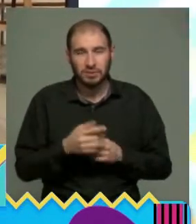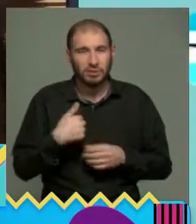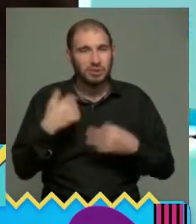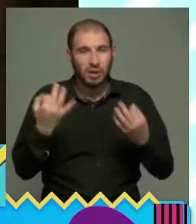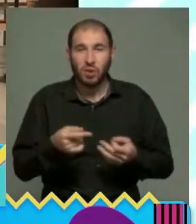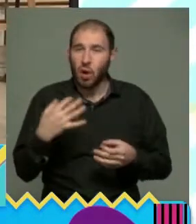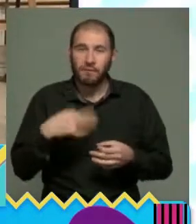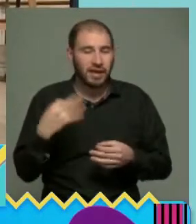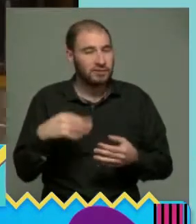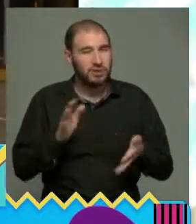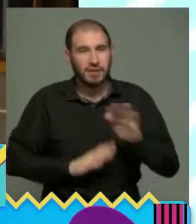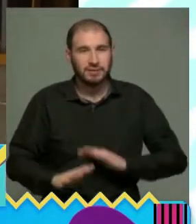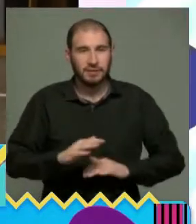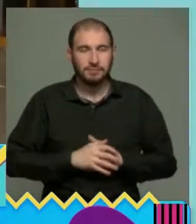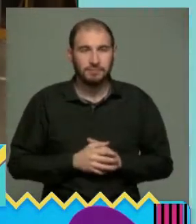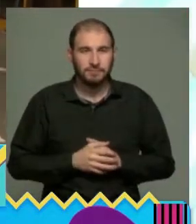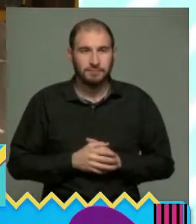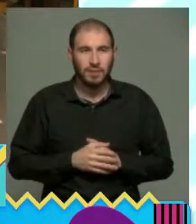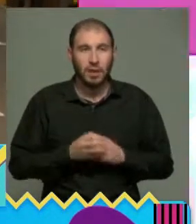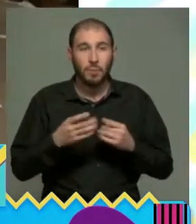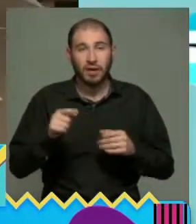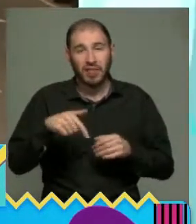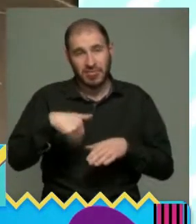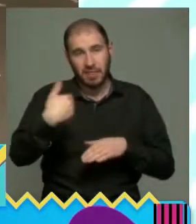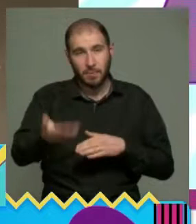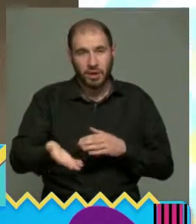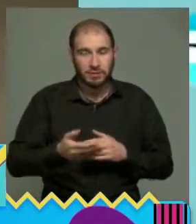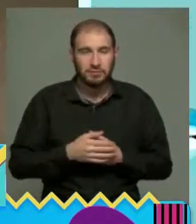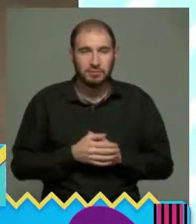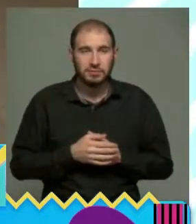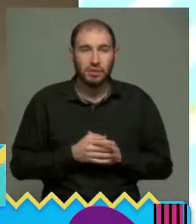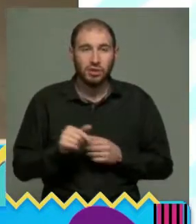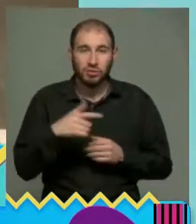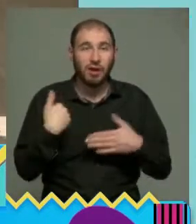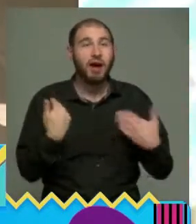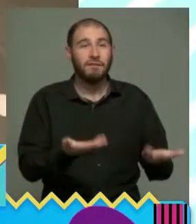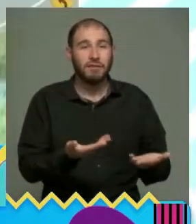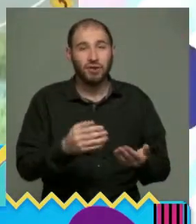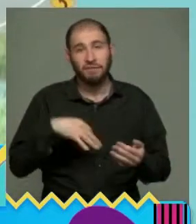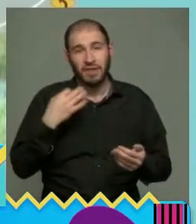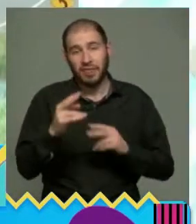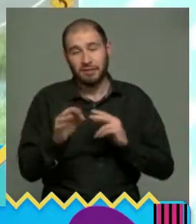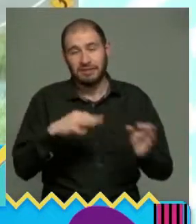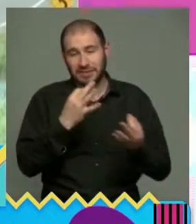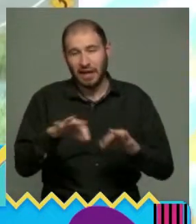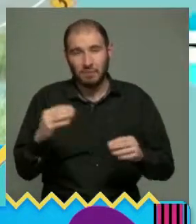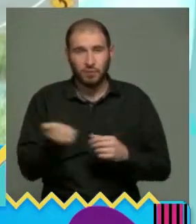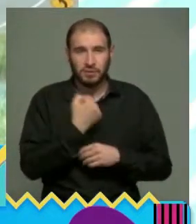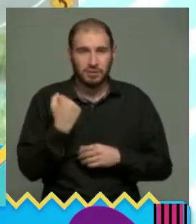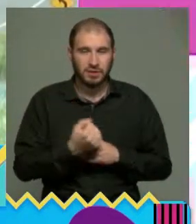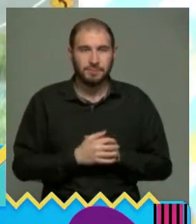que se debe hacer. Porque a la larga nos vamos a beneficiar en vidas, que es lo fundamental.